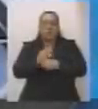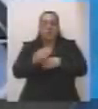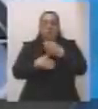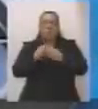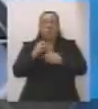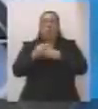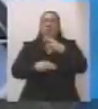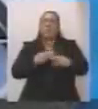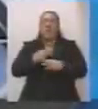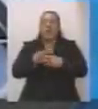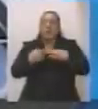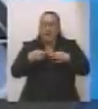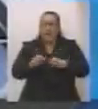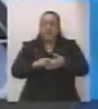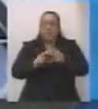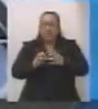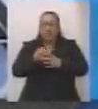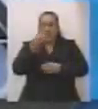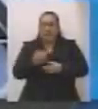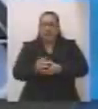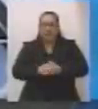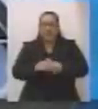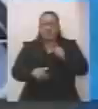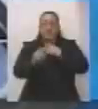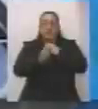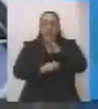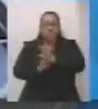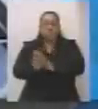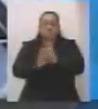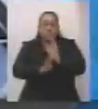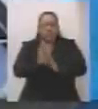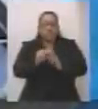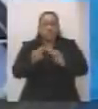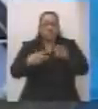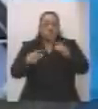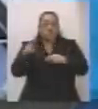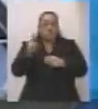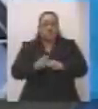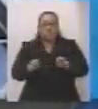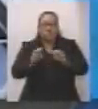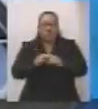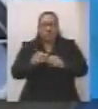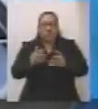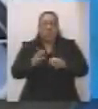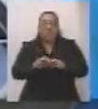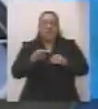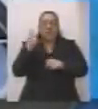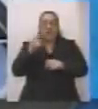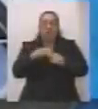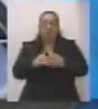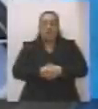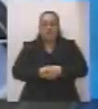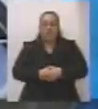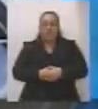productiva mundial que ha permitido, en particular en los países emergentes, el incremento súbito del producto global y al